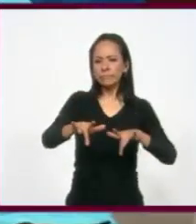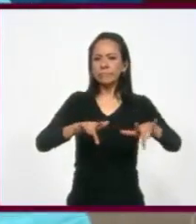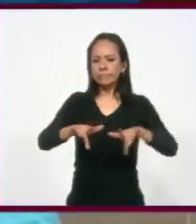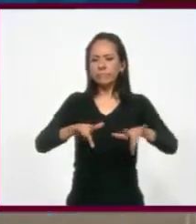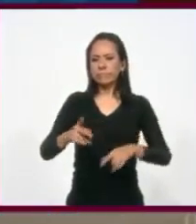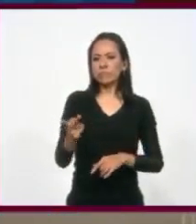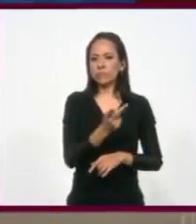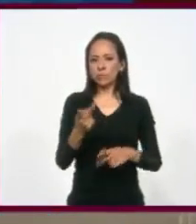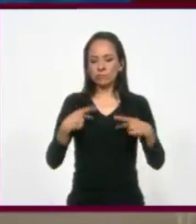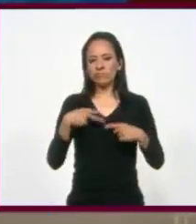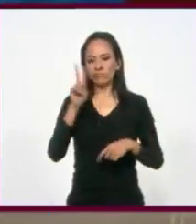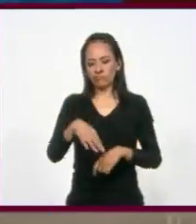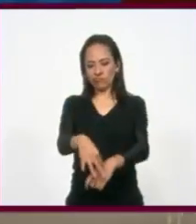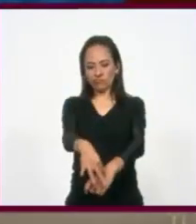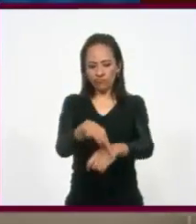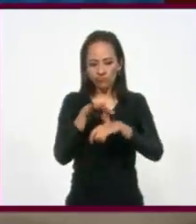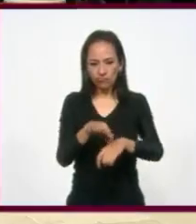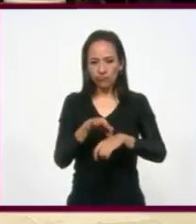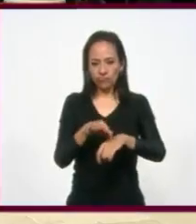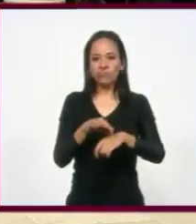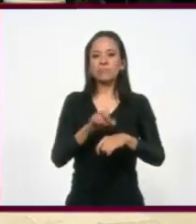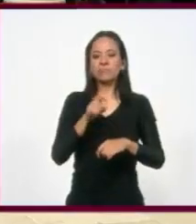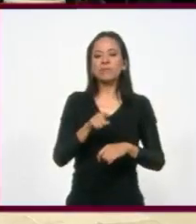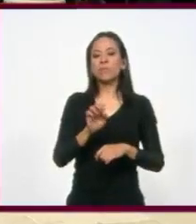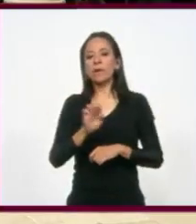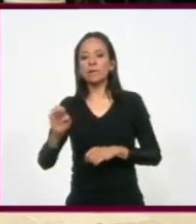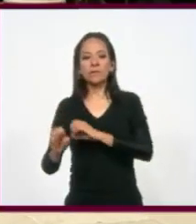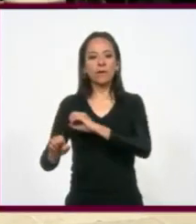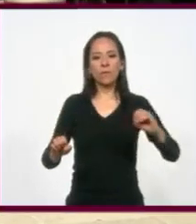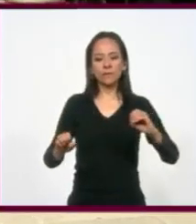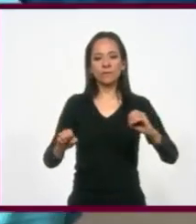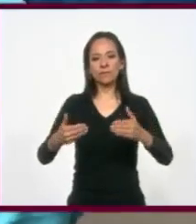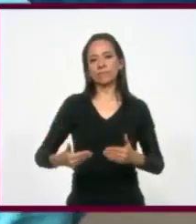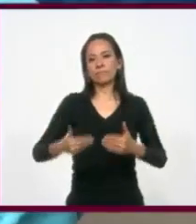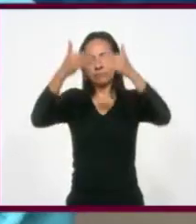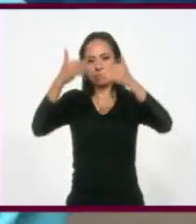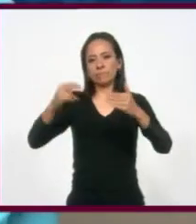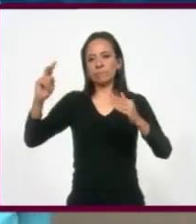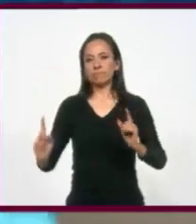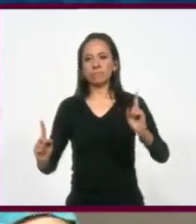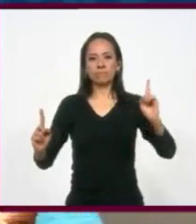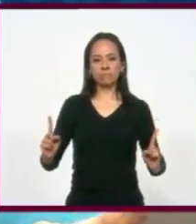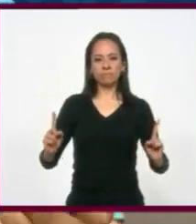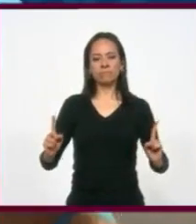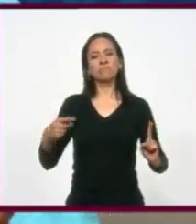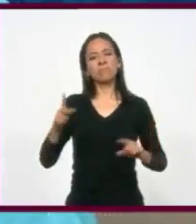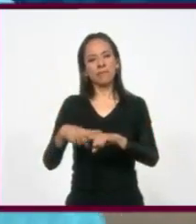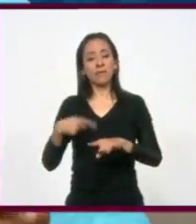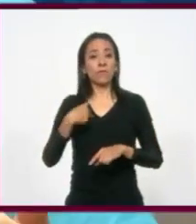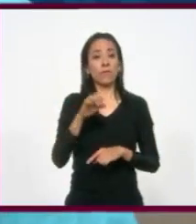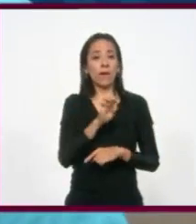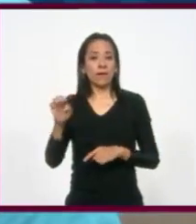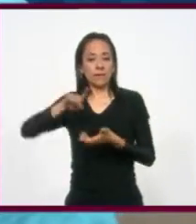la época del muro, cada uno en el este y oeste. Ahora nutren su música de distintas influencias. Yo estaba en el